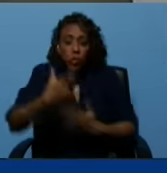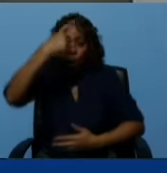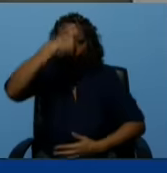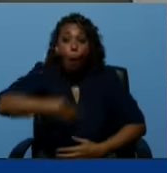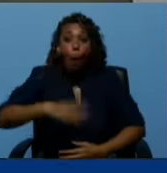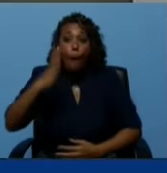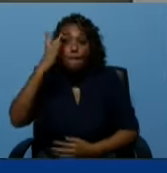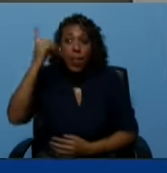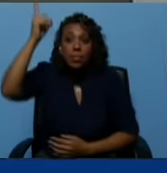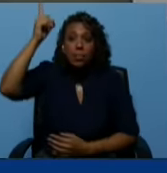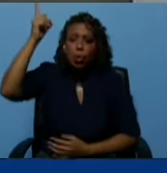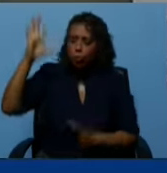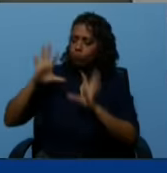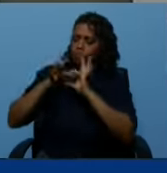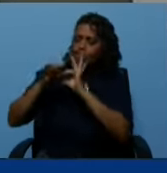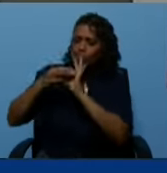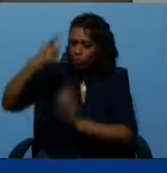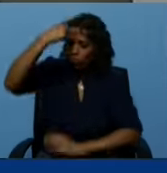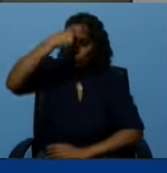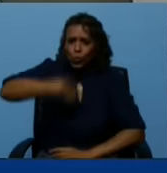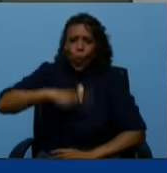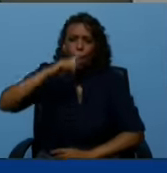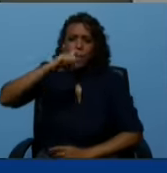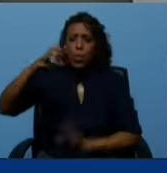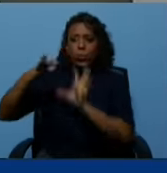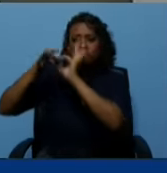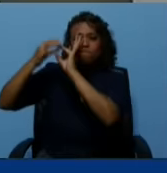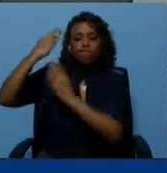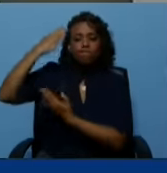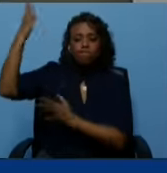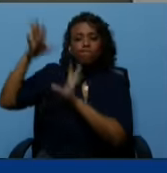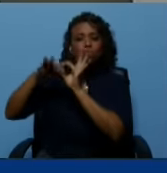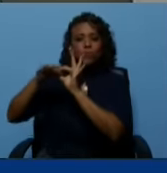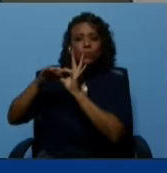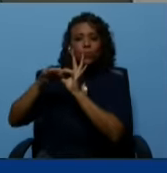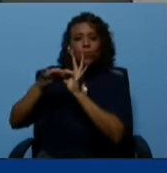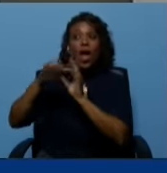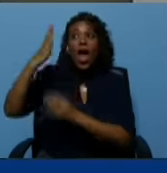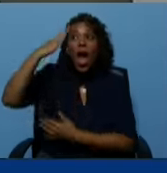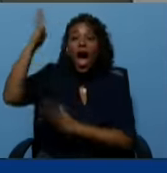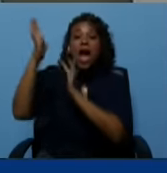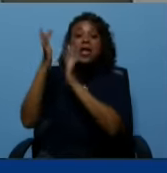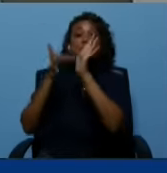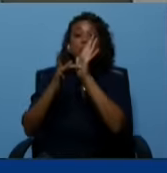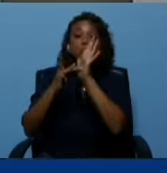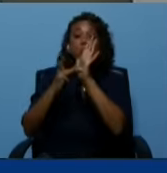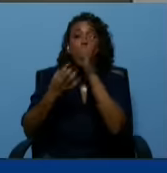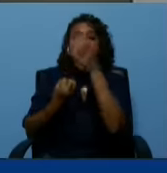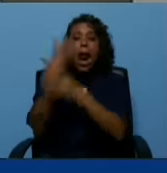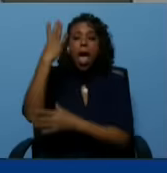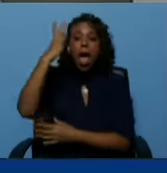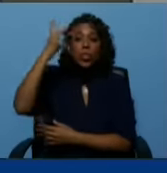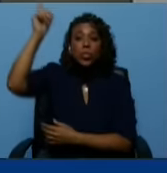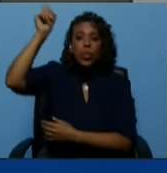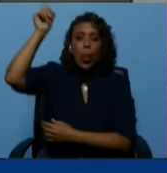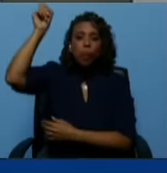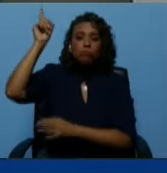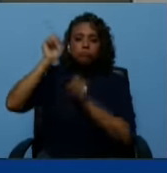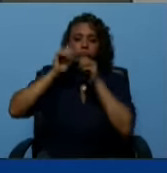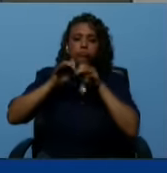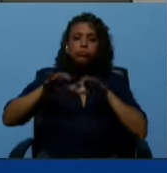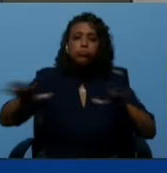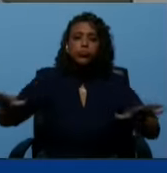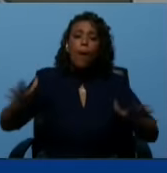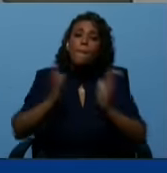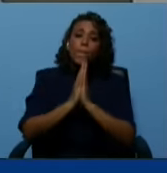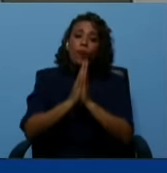Dios como soy, le digo a nuestro Señor, al Creador, derrama